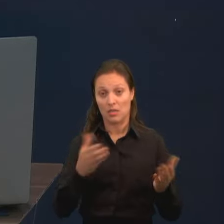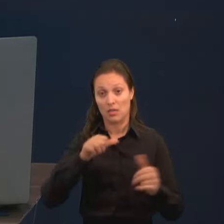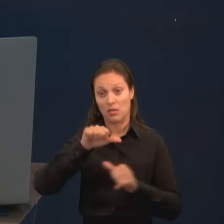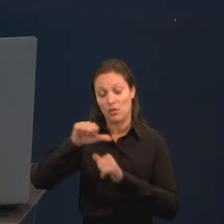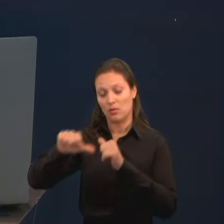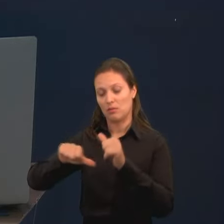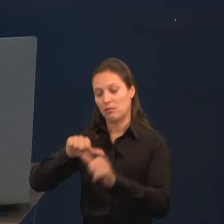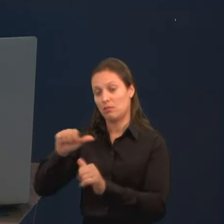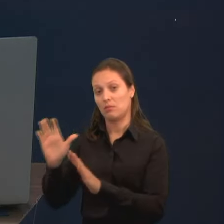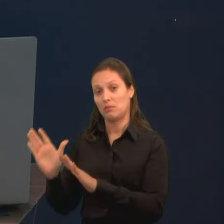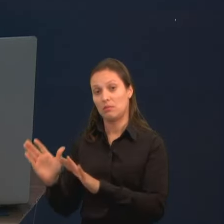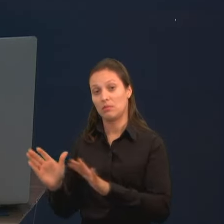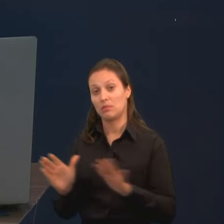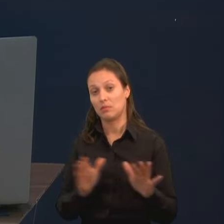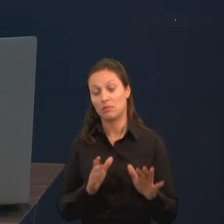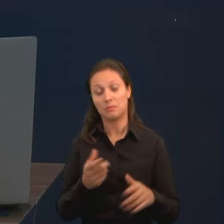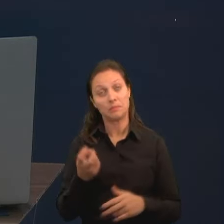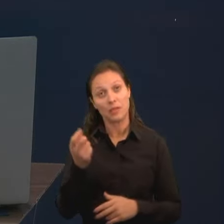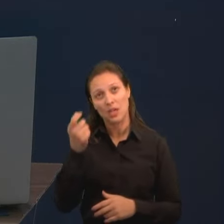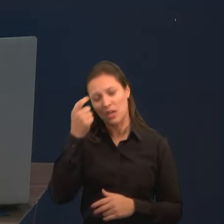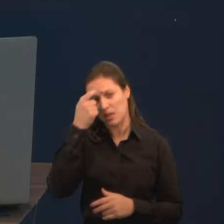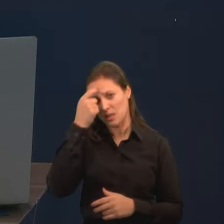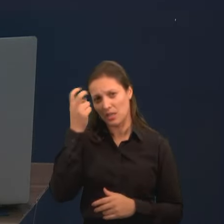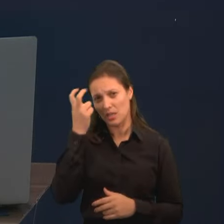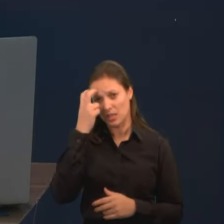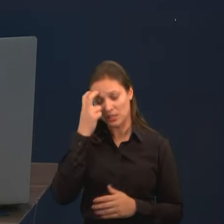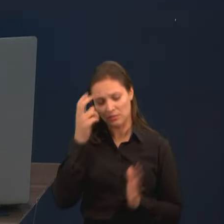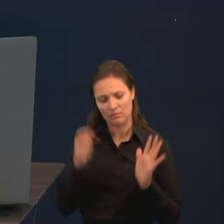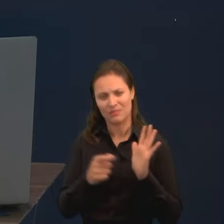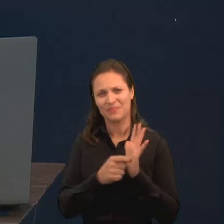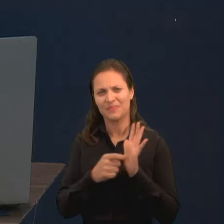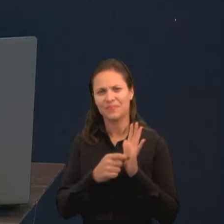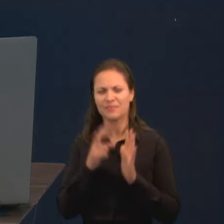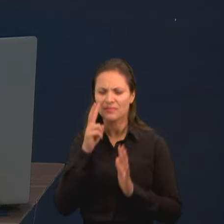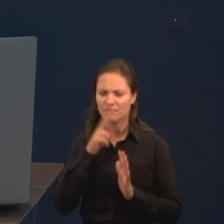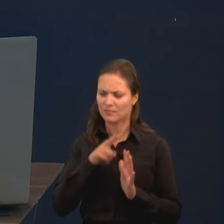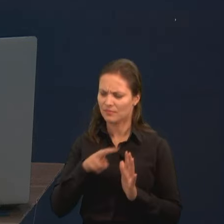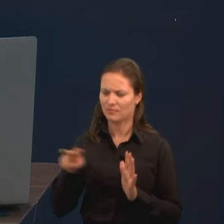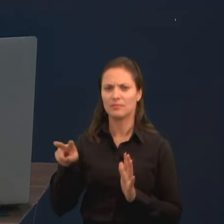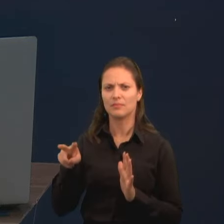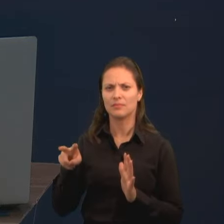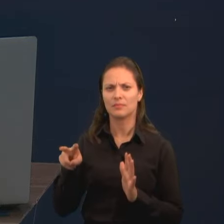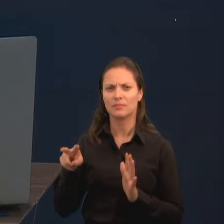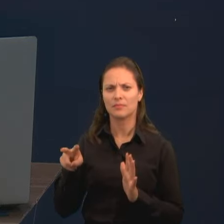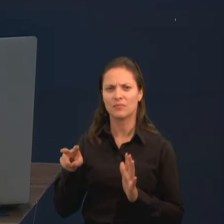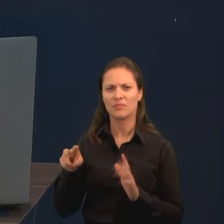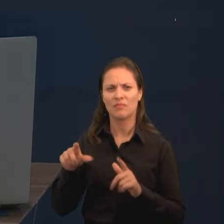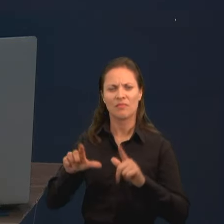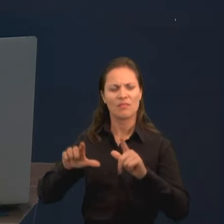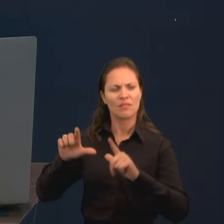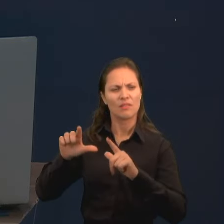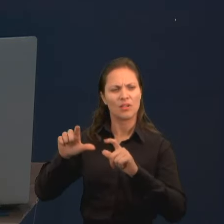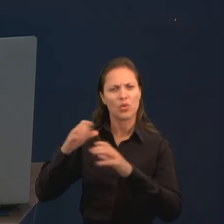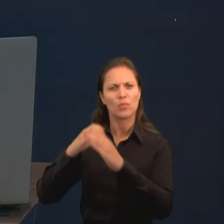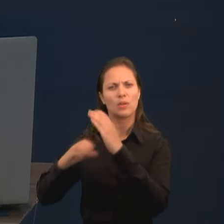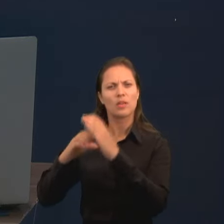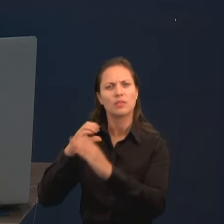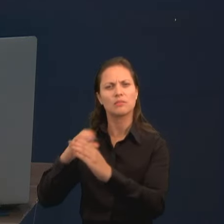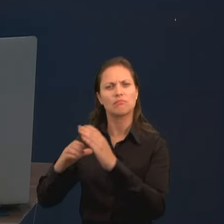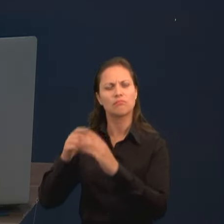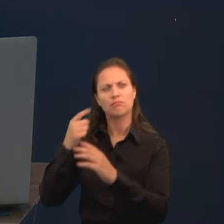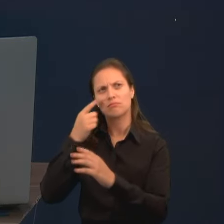problema es que cuando la inteligencia artificial aporta o llega al territorio de los medios